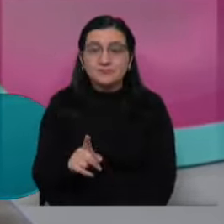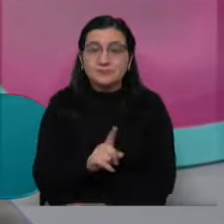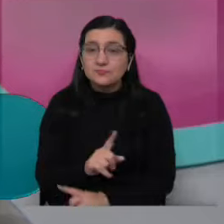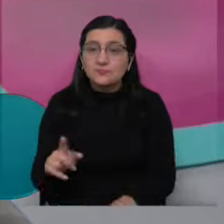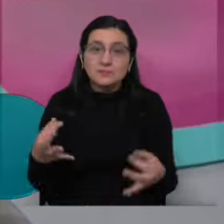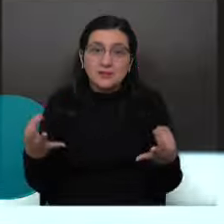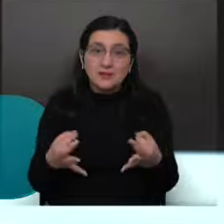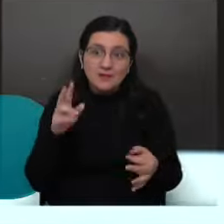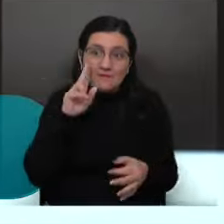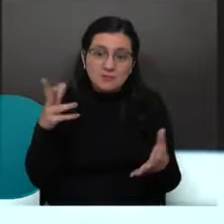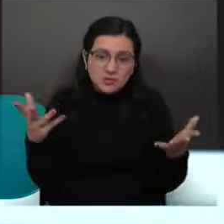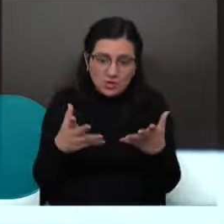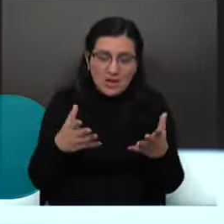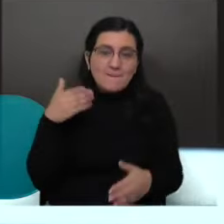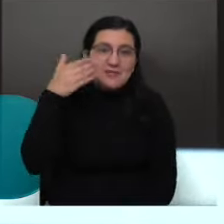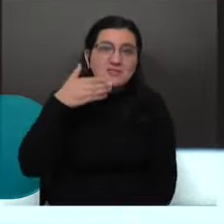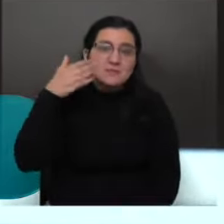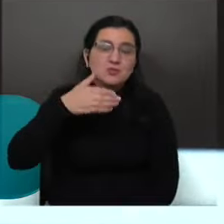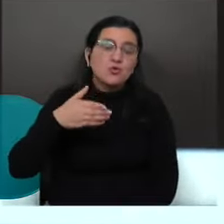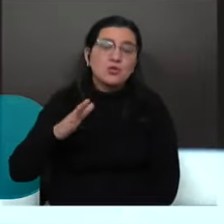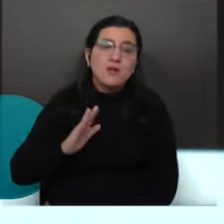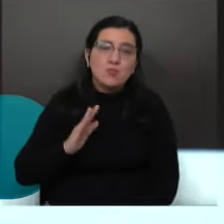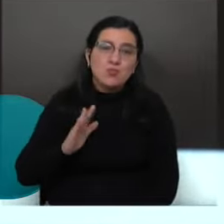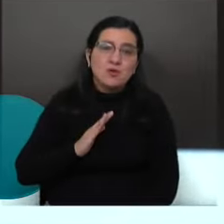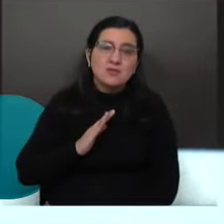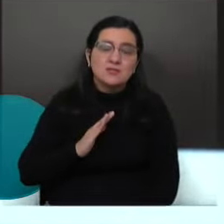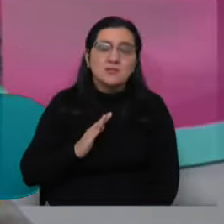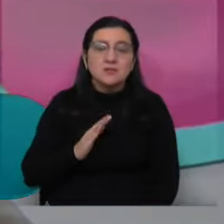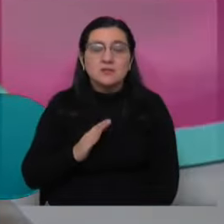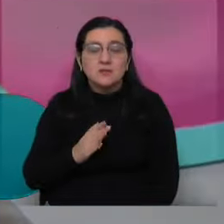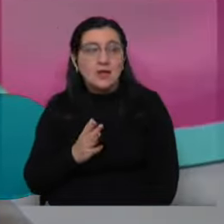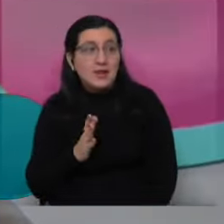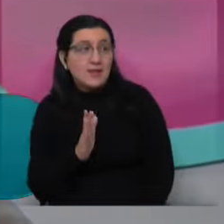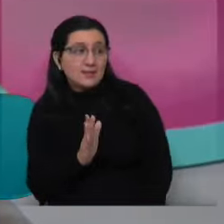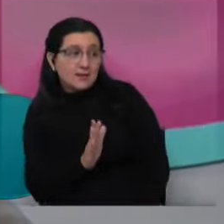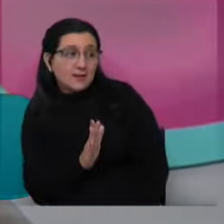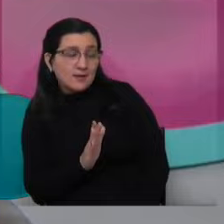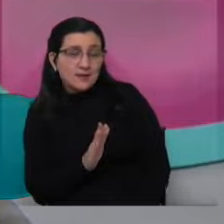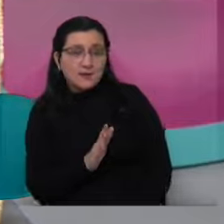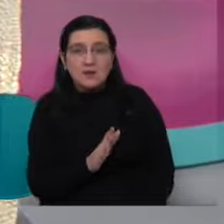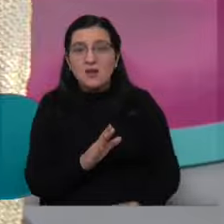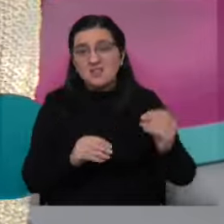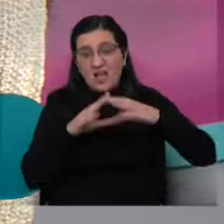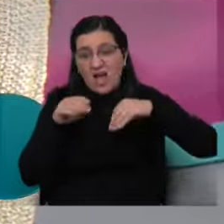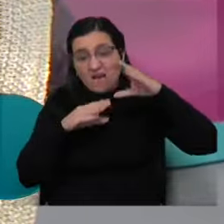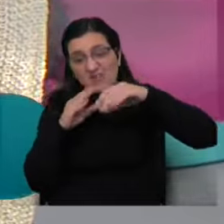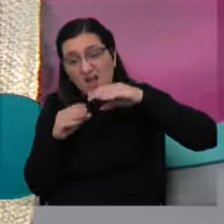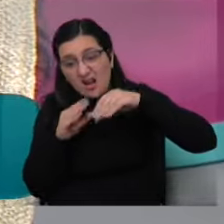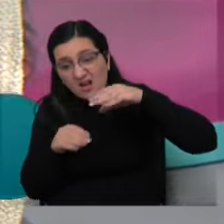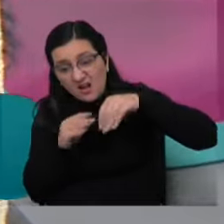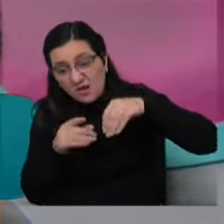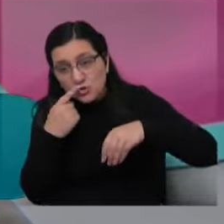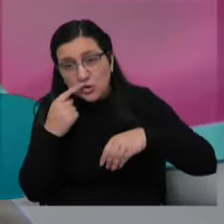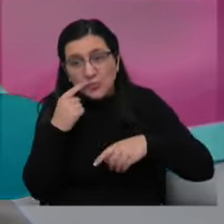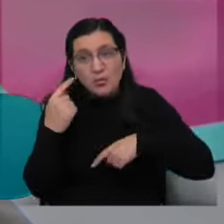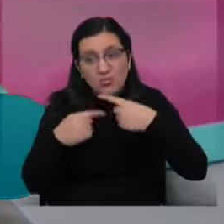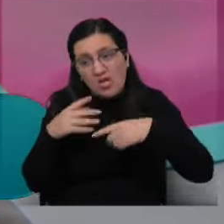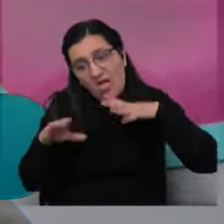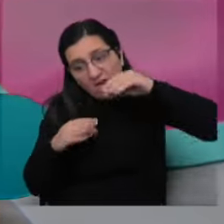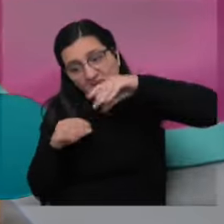pantallas de hecho la participación de las mujeres es lateral este les hablan arriba o sea esas cosas siguen sucediendo